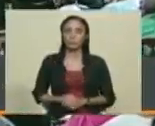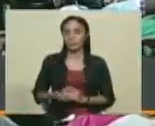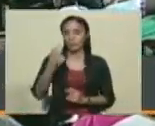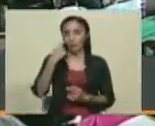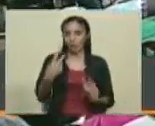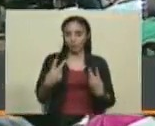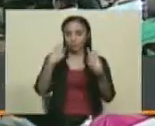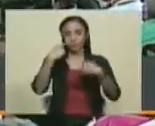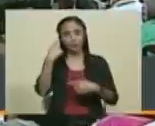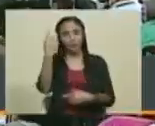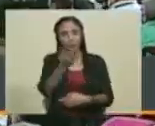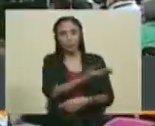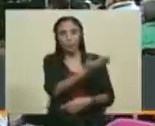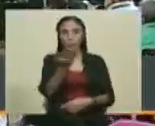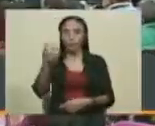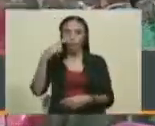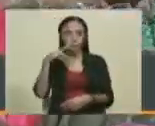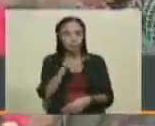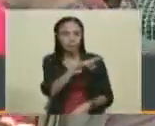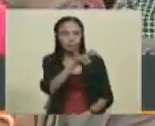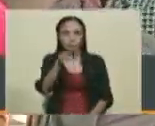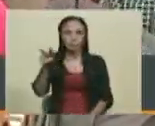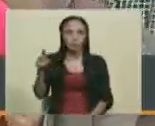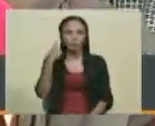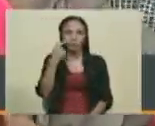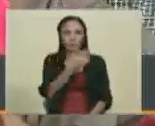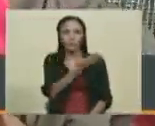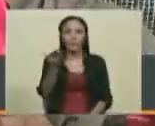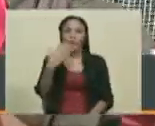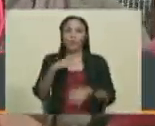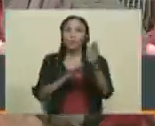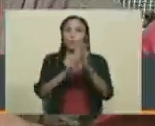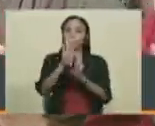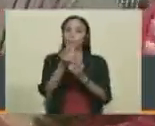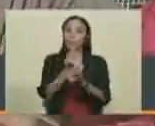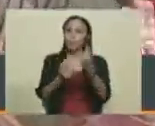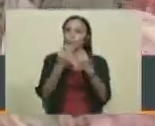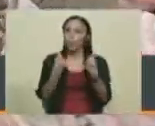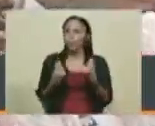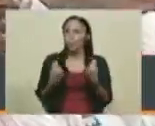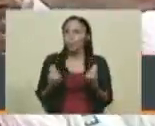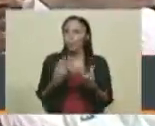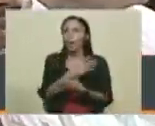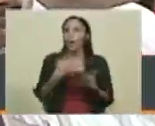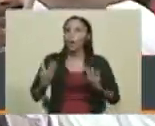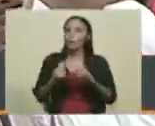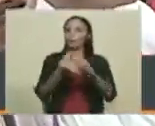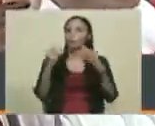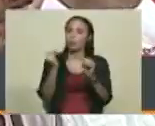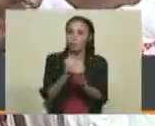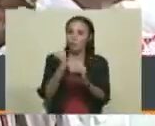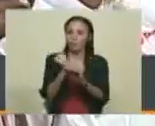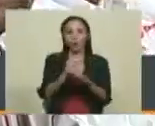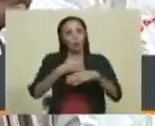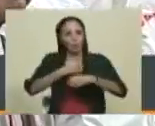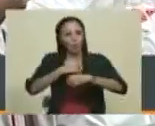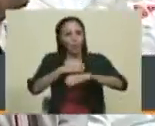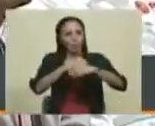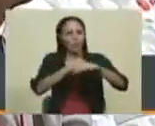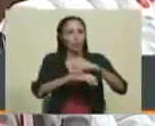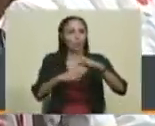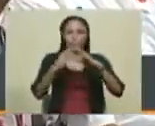ojos a ustedes. Y esa revolución económica tiene que tener su base en la clase obrera.